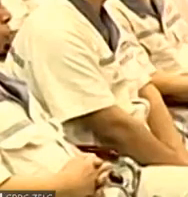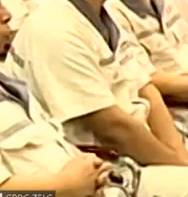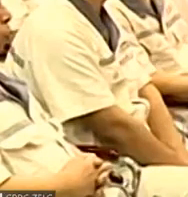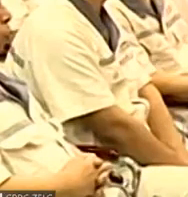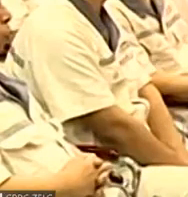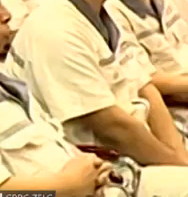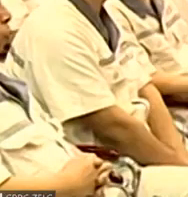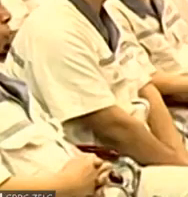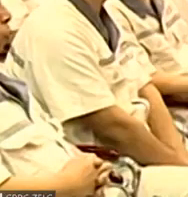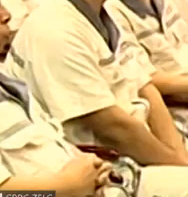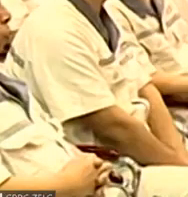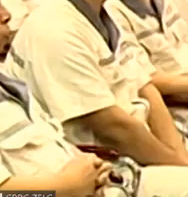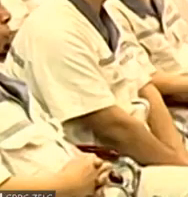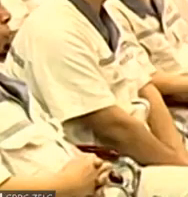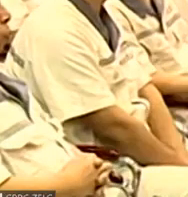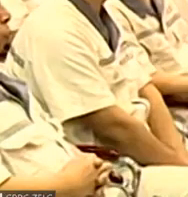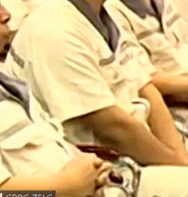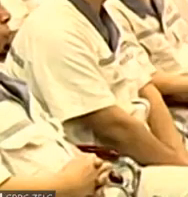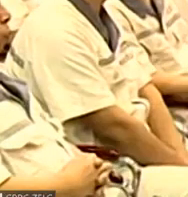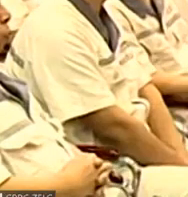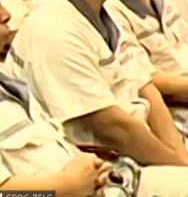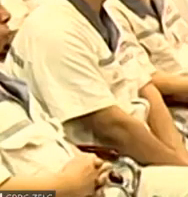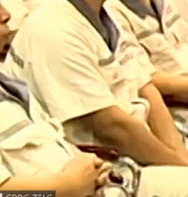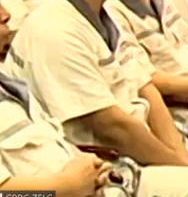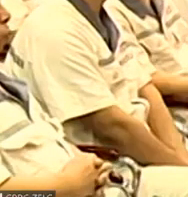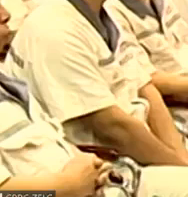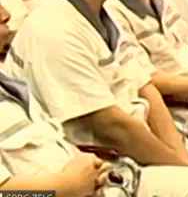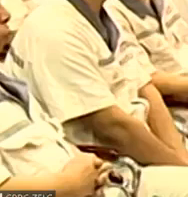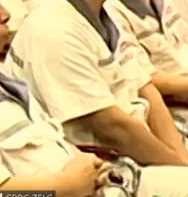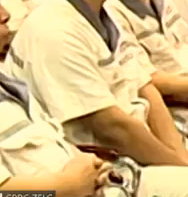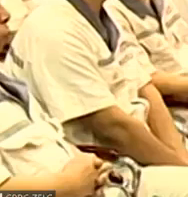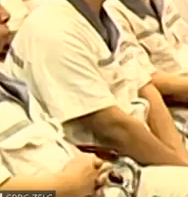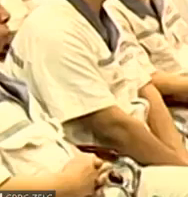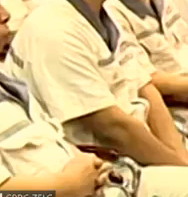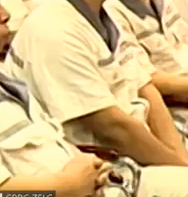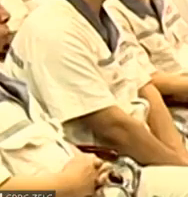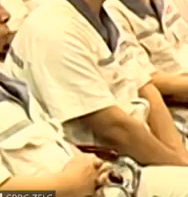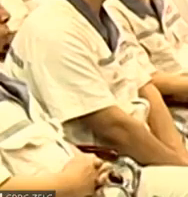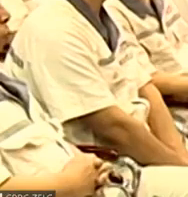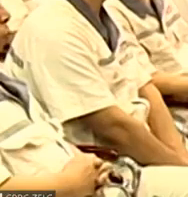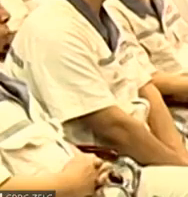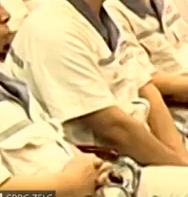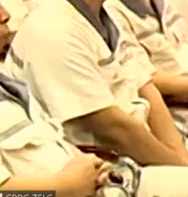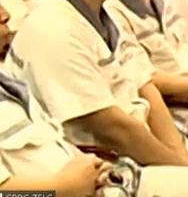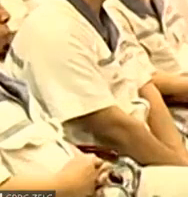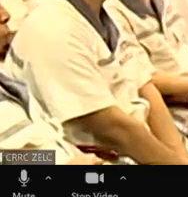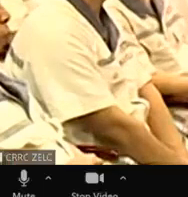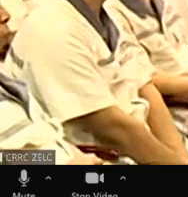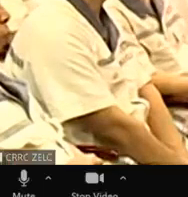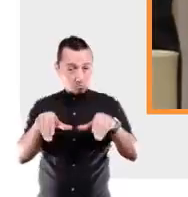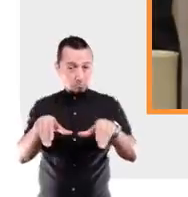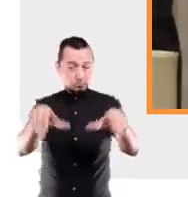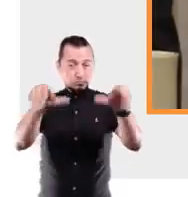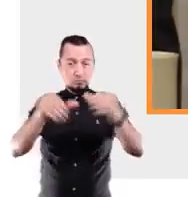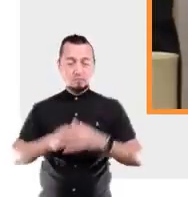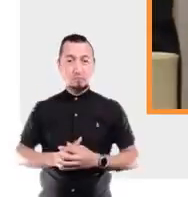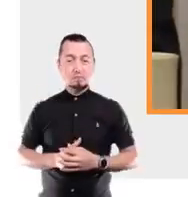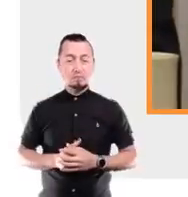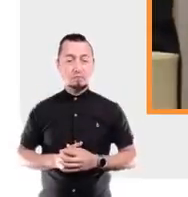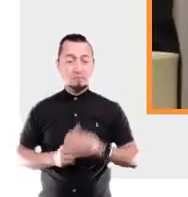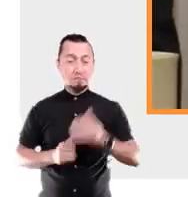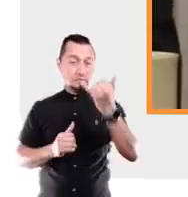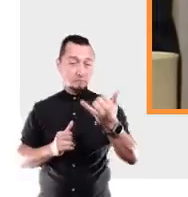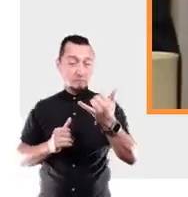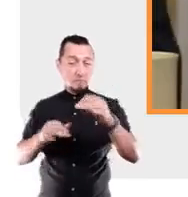han colocado ya más de 37.000 metros cúbicos para las subrasantes. Además de los